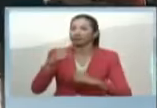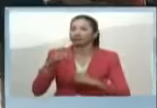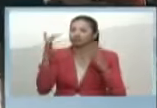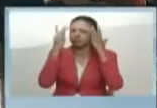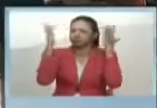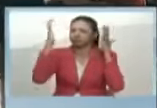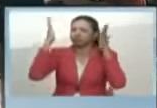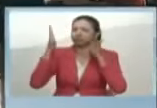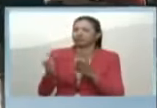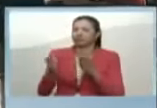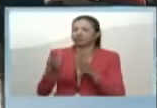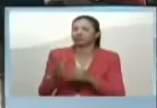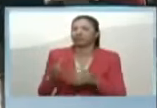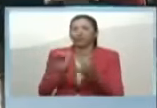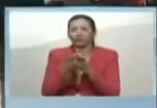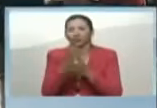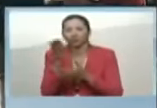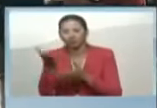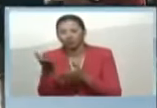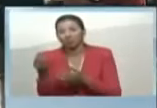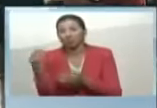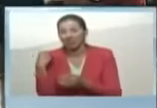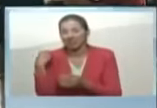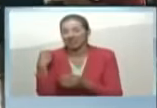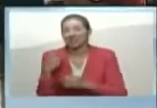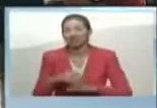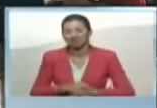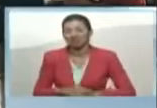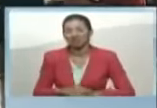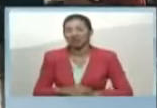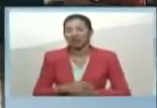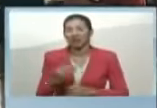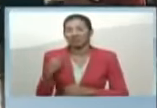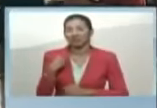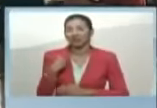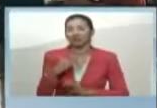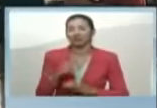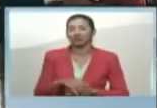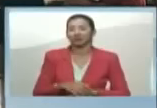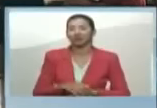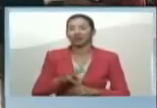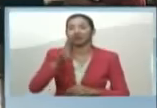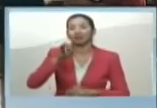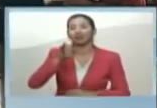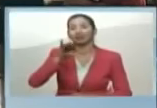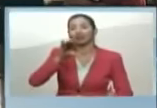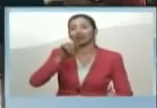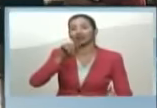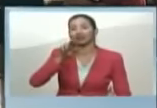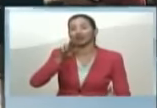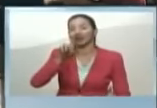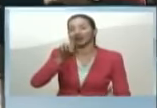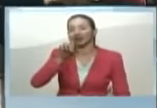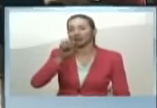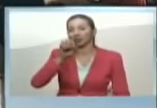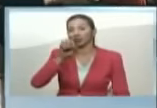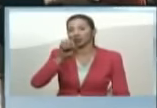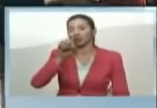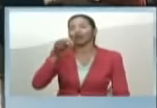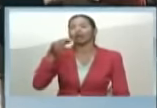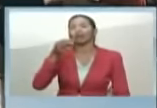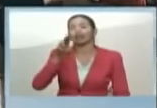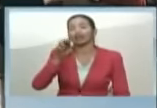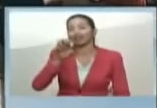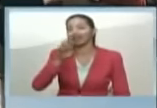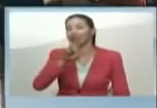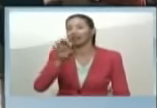pequeño gigante, amigo suyo me ha dicho, ¿no? Ricardo. Era pastora, claro. Ricardo Guerrero, que era es